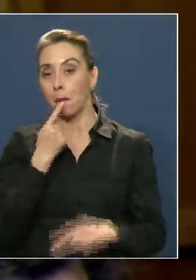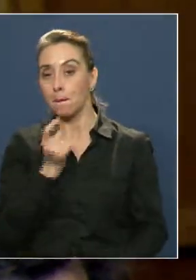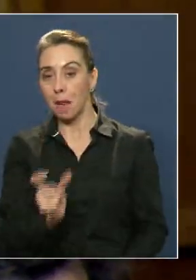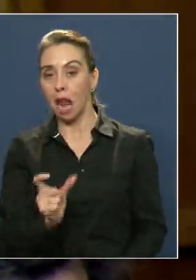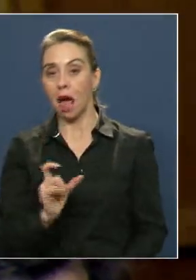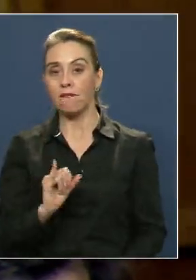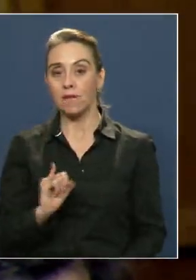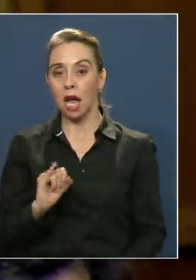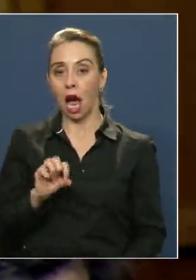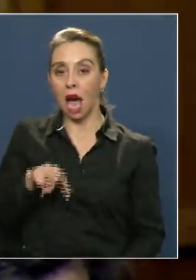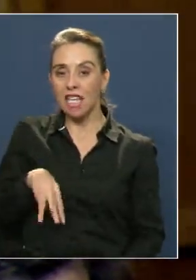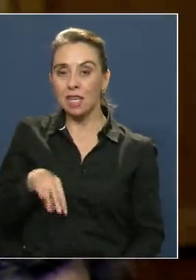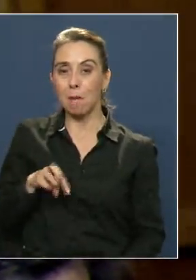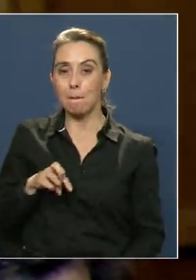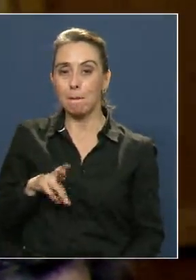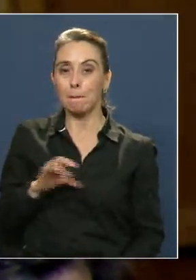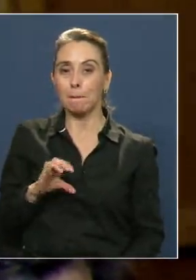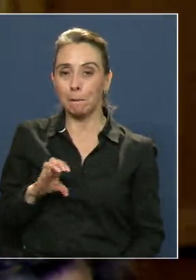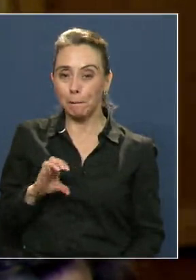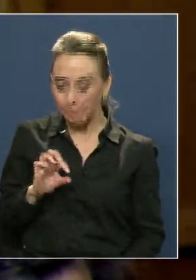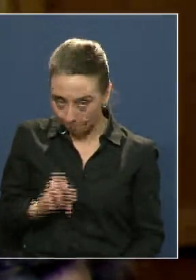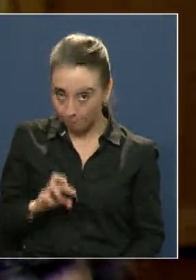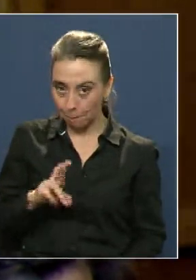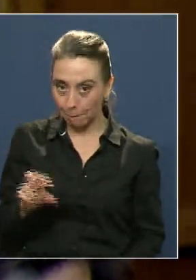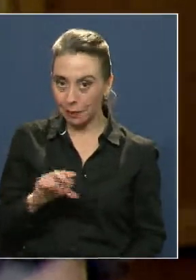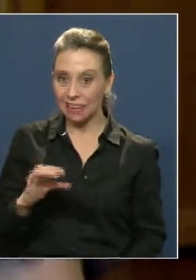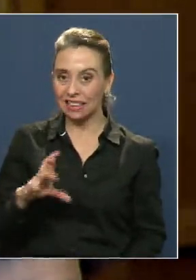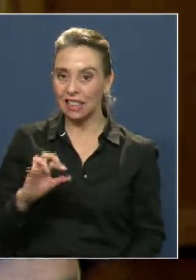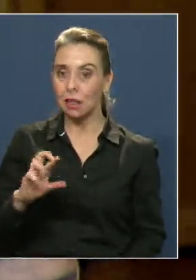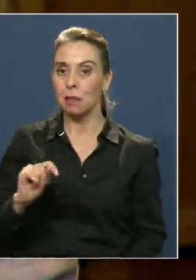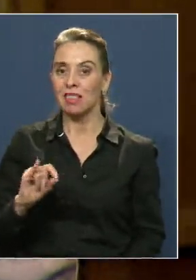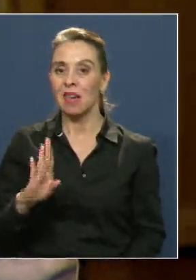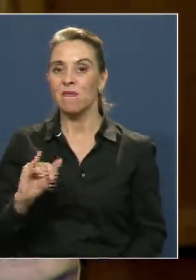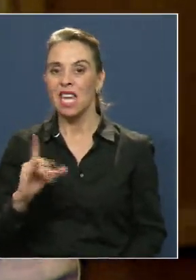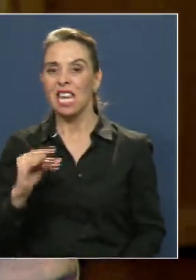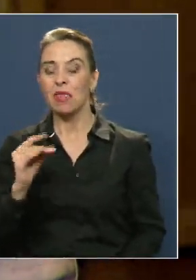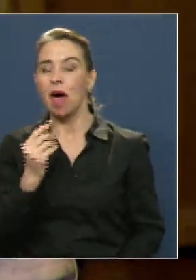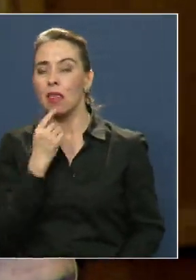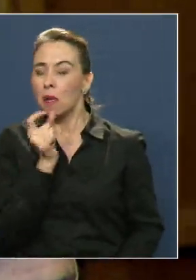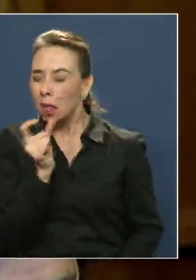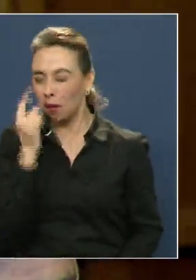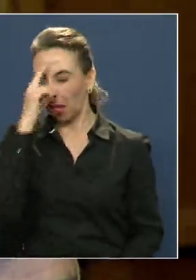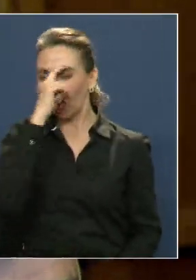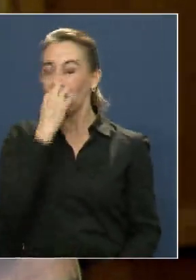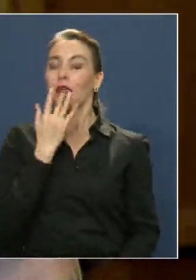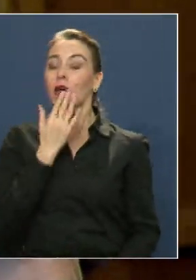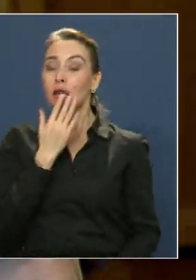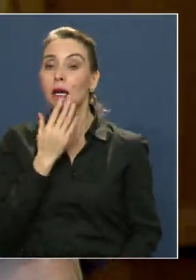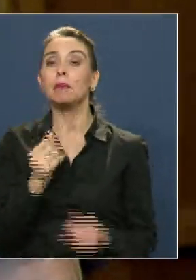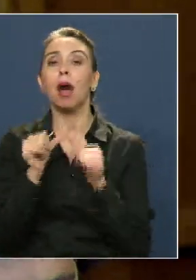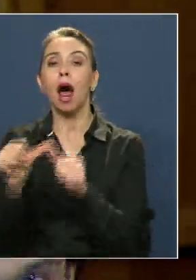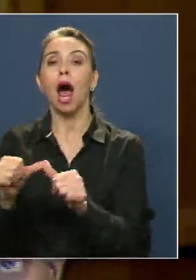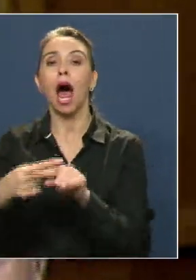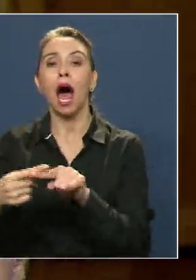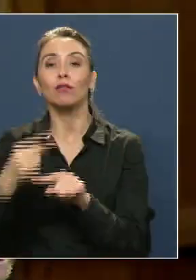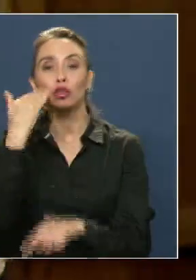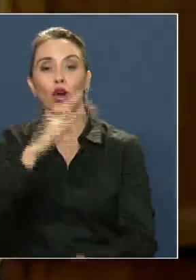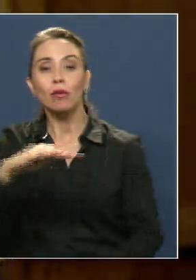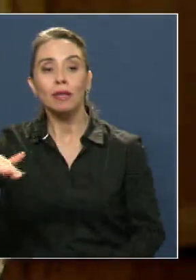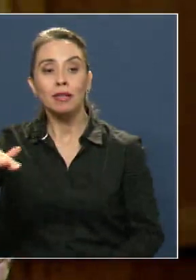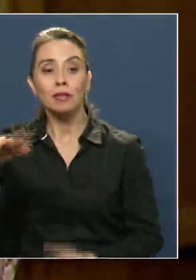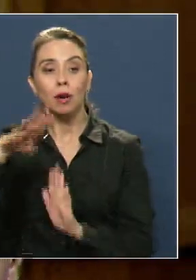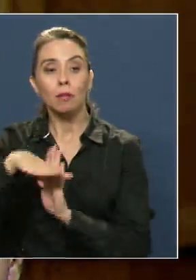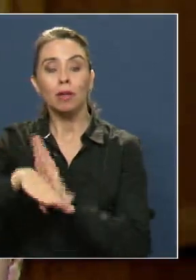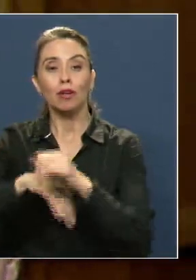Imprescriptibilidad, esta palabra tan difícil de pronunciar para los delitos sexuales cometidos contra menores de edad. Me alegro, de verdad que me